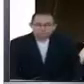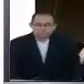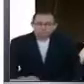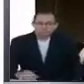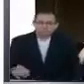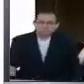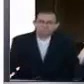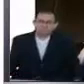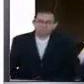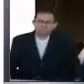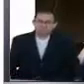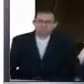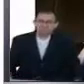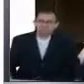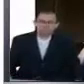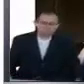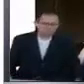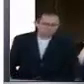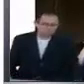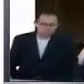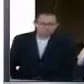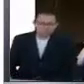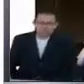Habla, ¿qué pasa en el nombre de eso? ¿Qué pasa?